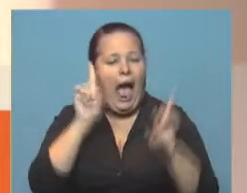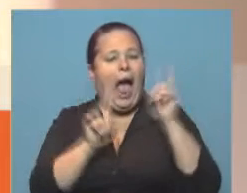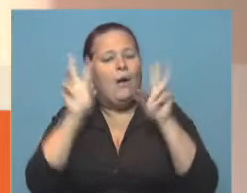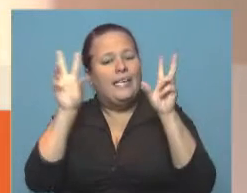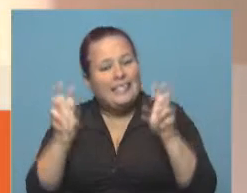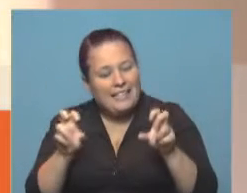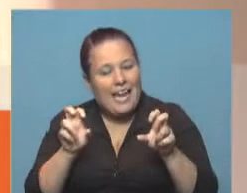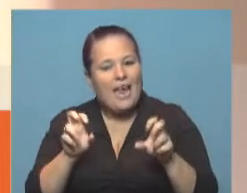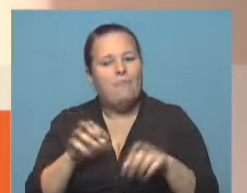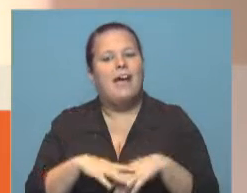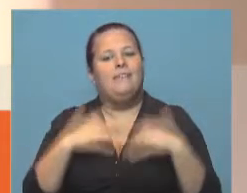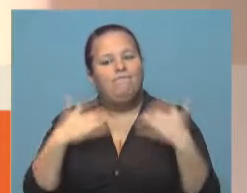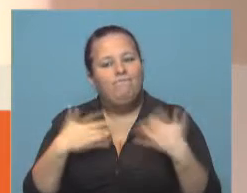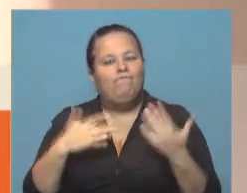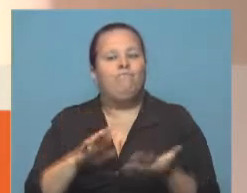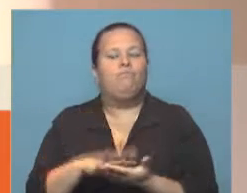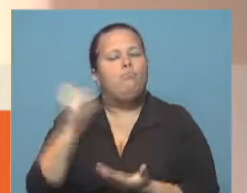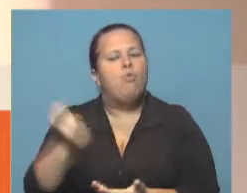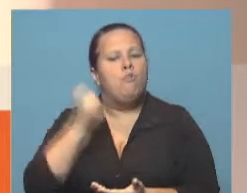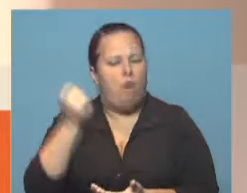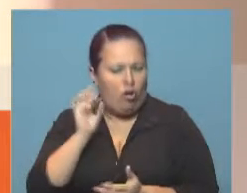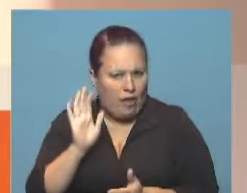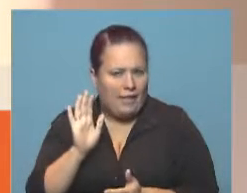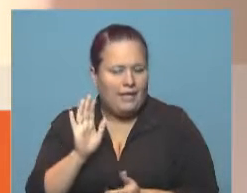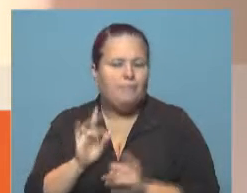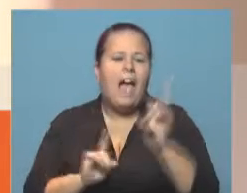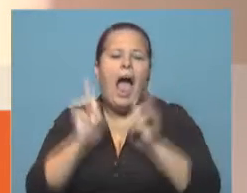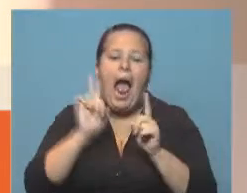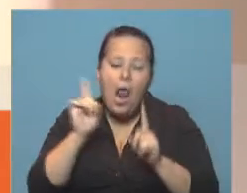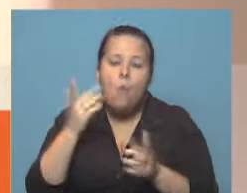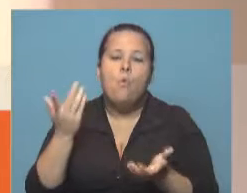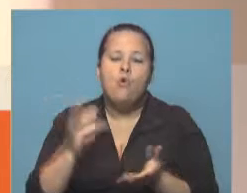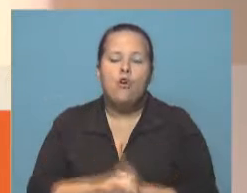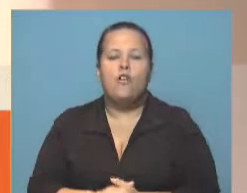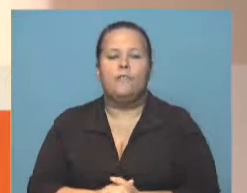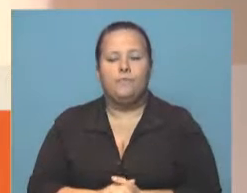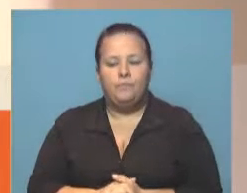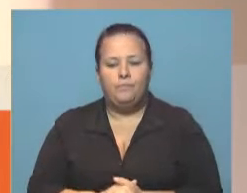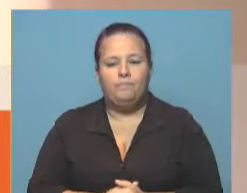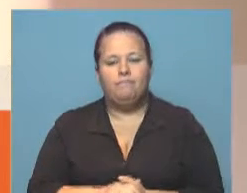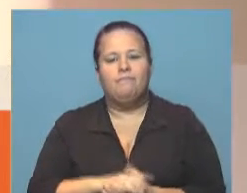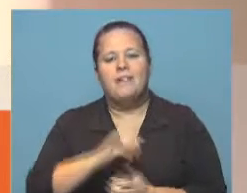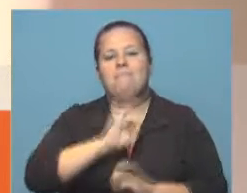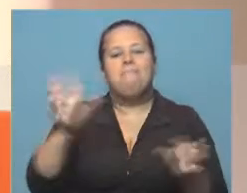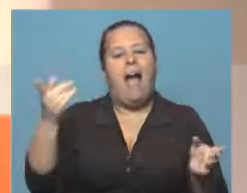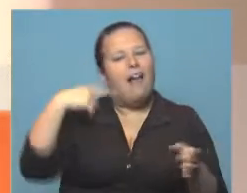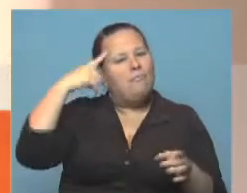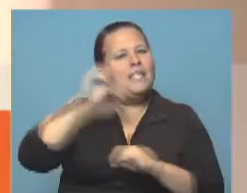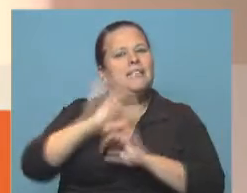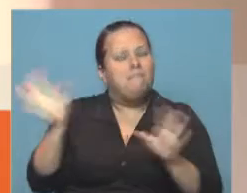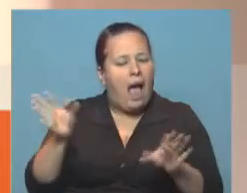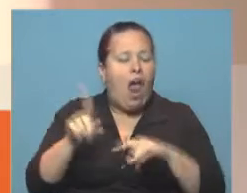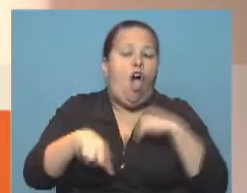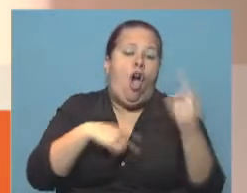temas bastante importantes, algunos de los cuales tienen mala prensa